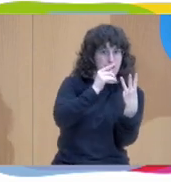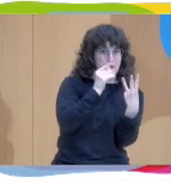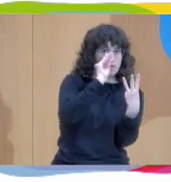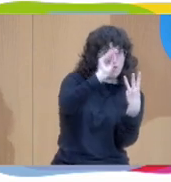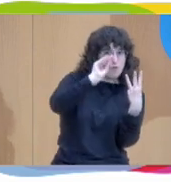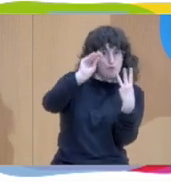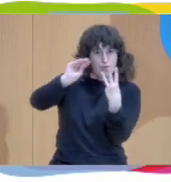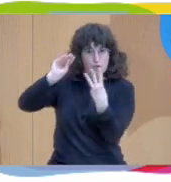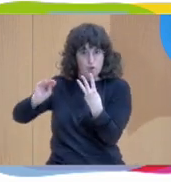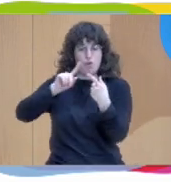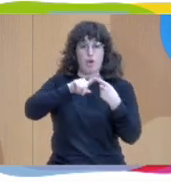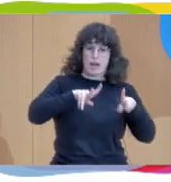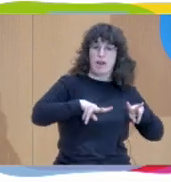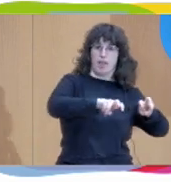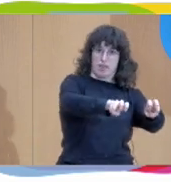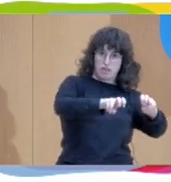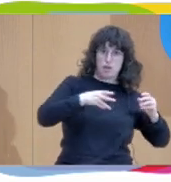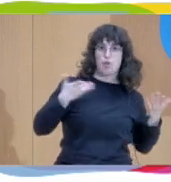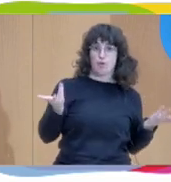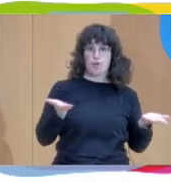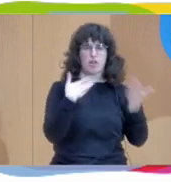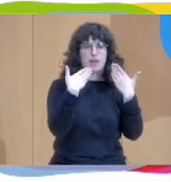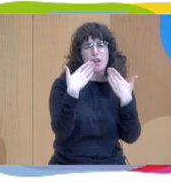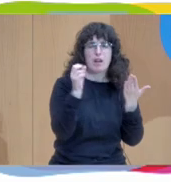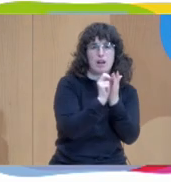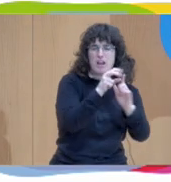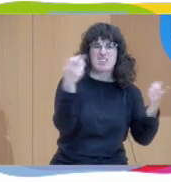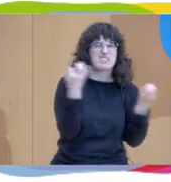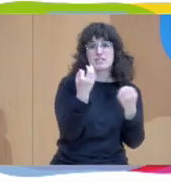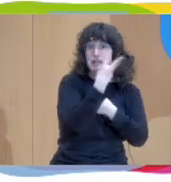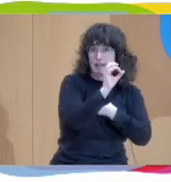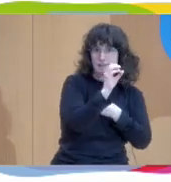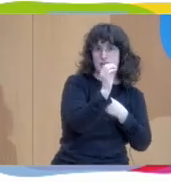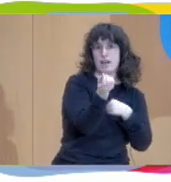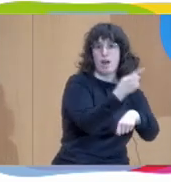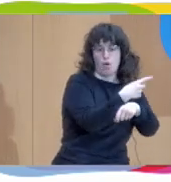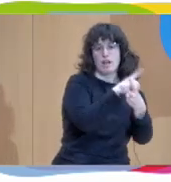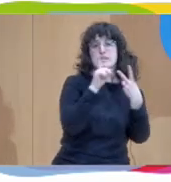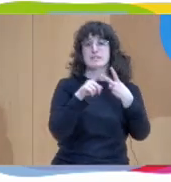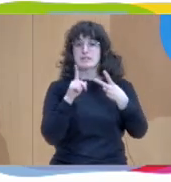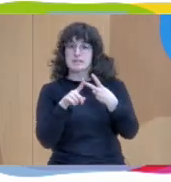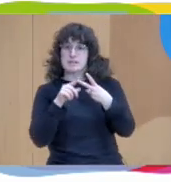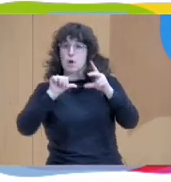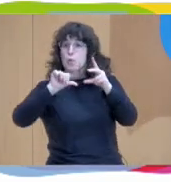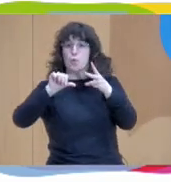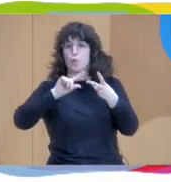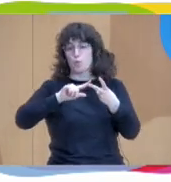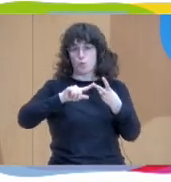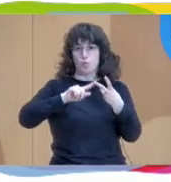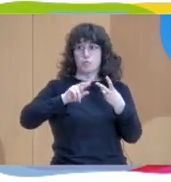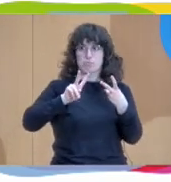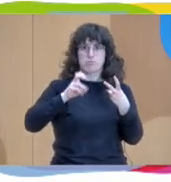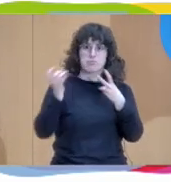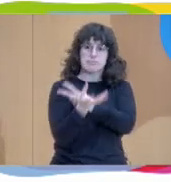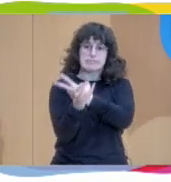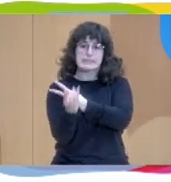uno de introducción a lo que era el enfoque dialógico de horas un segundo curso que ha querido generar eh profesionales que